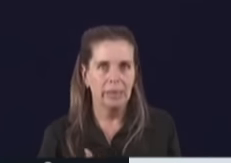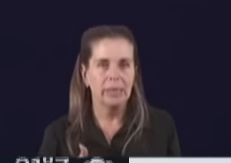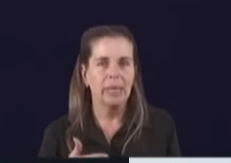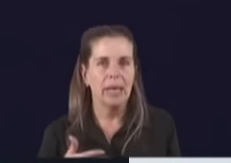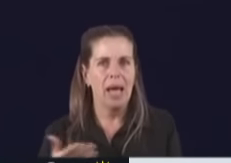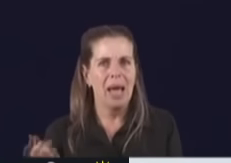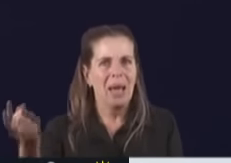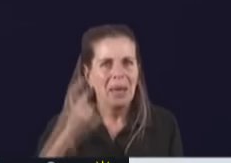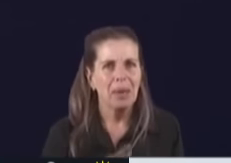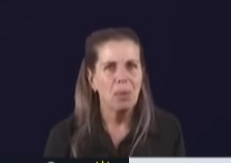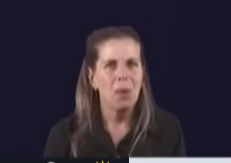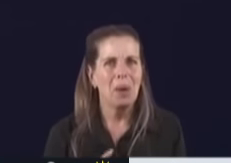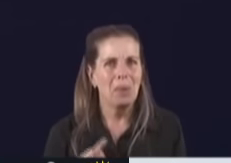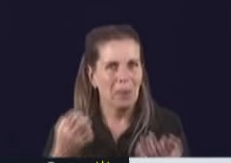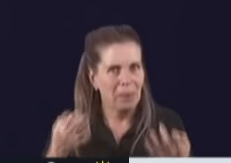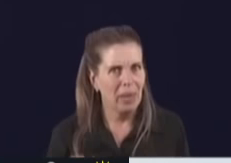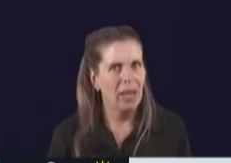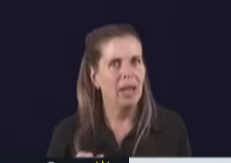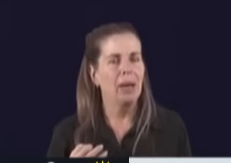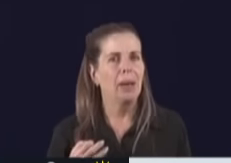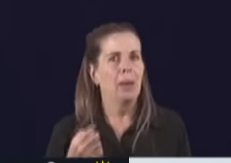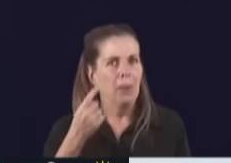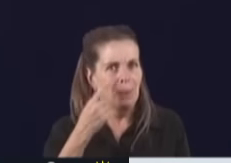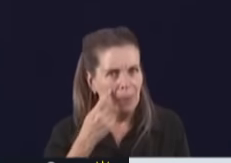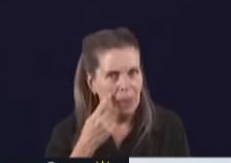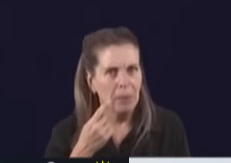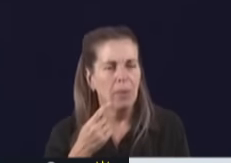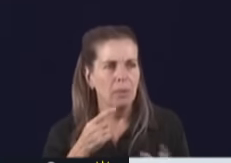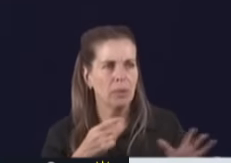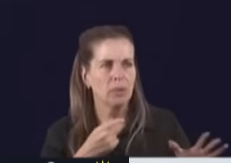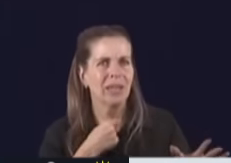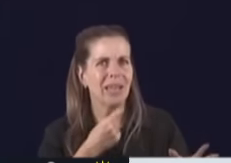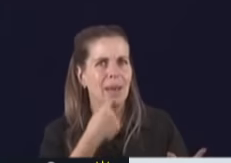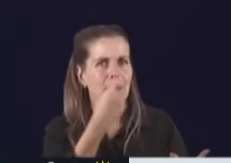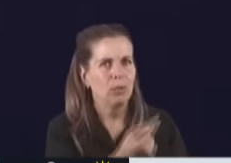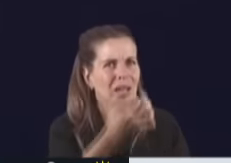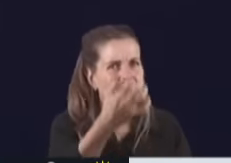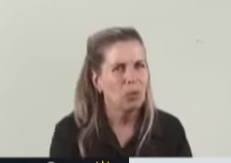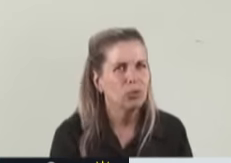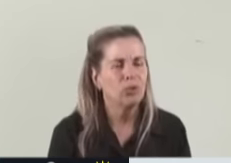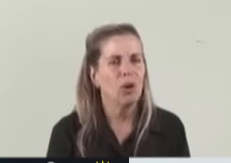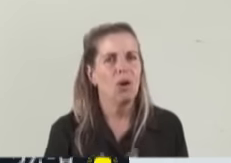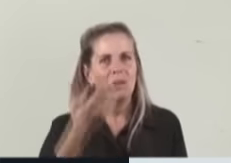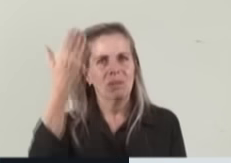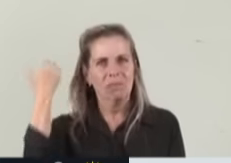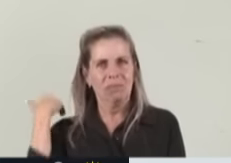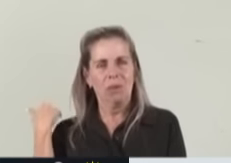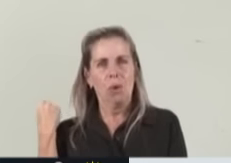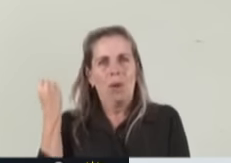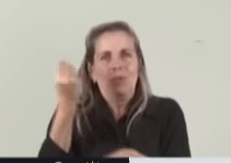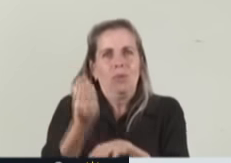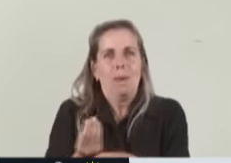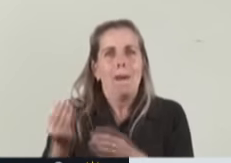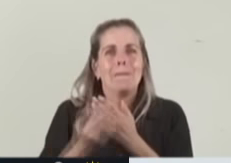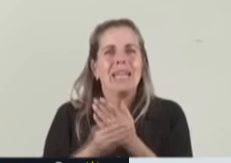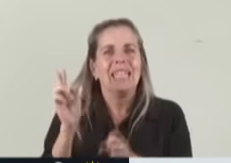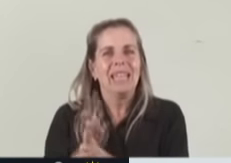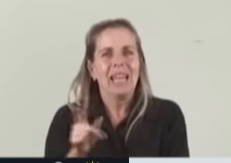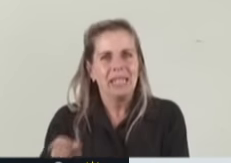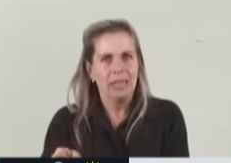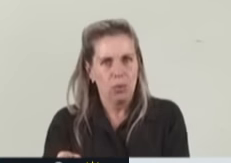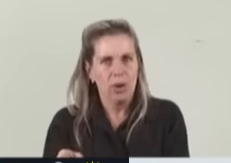Regrese sano y con vida. Quería preguntar al respecto de lo que estás diciendo. El otro día, durante la asunción, la ministra Monteoliva aseguró que